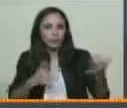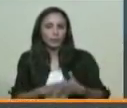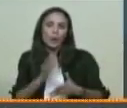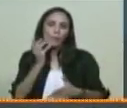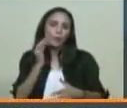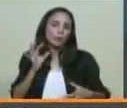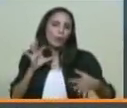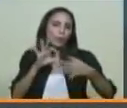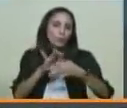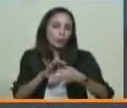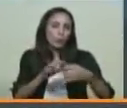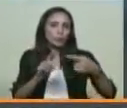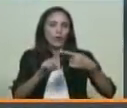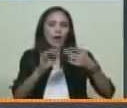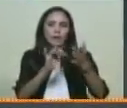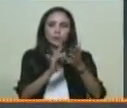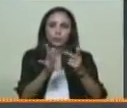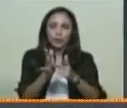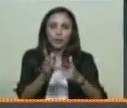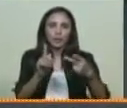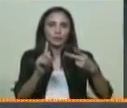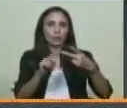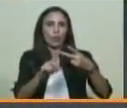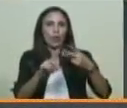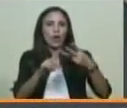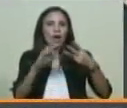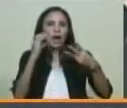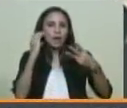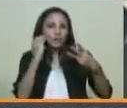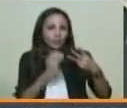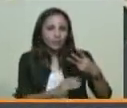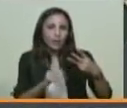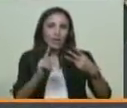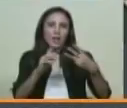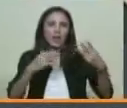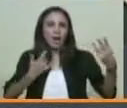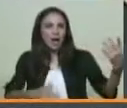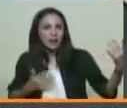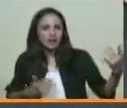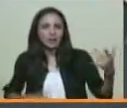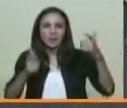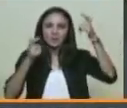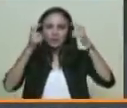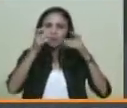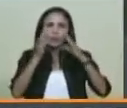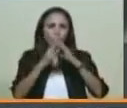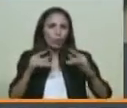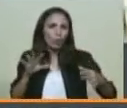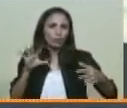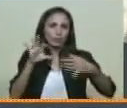mano el cristianismo y el socialismo. Yo, al ver la hermosa